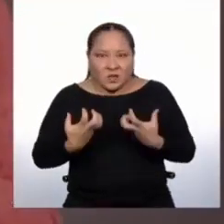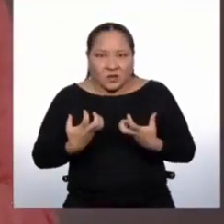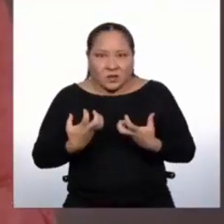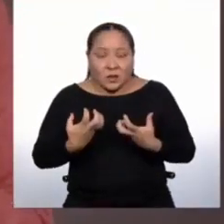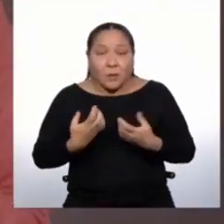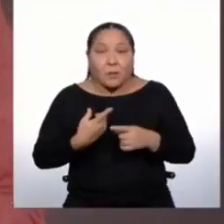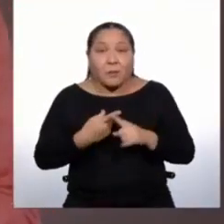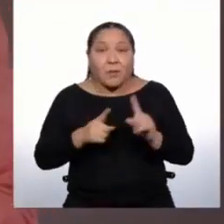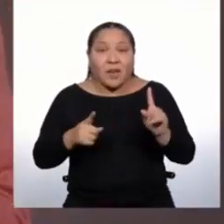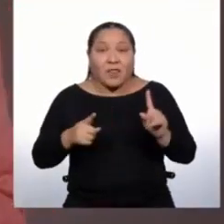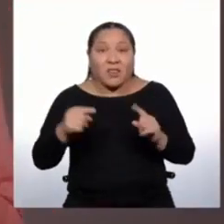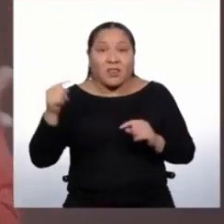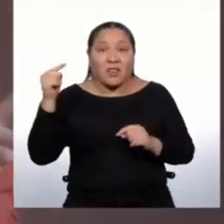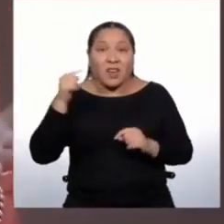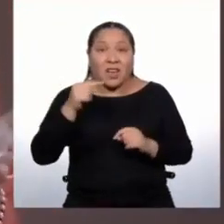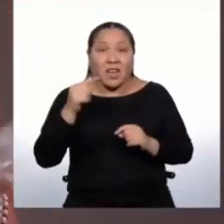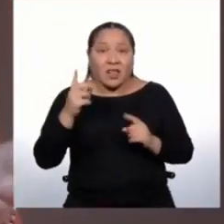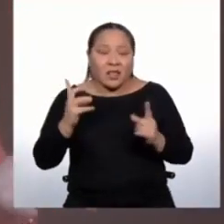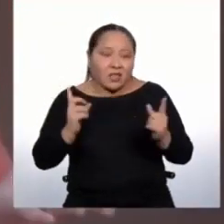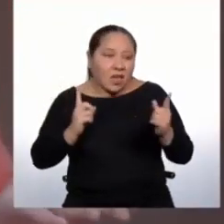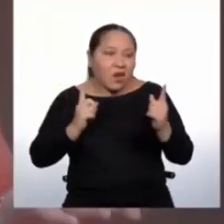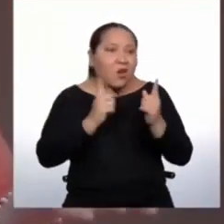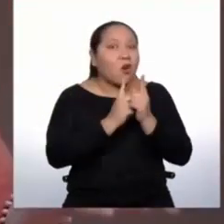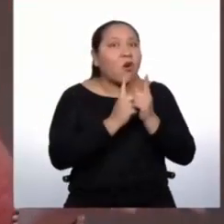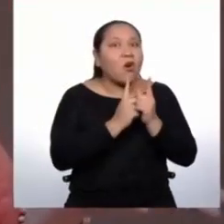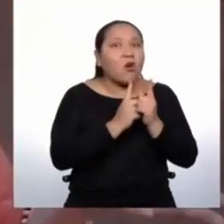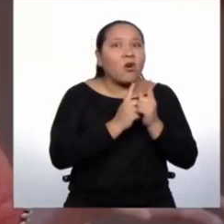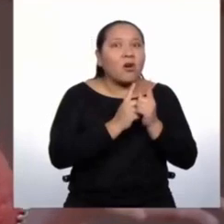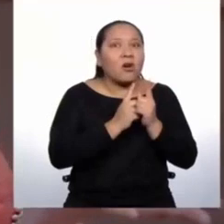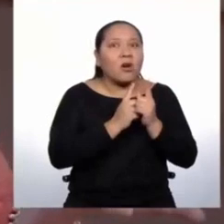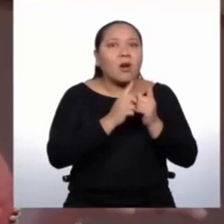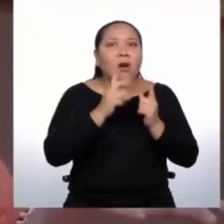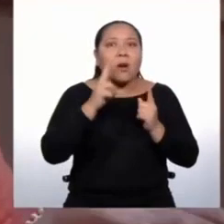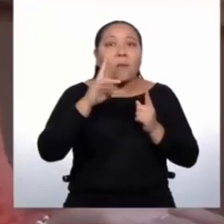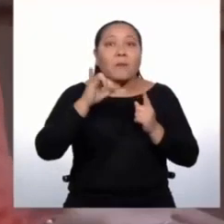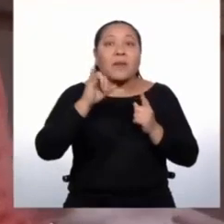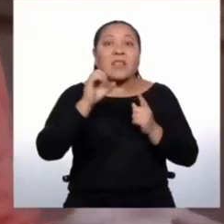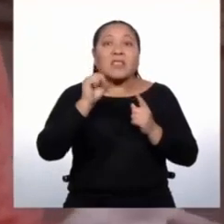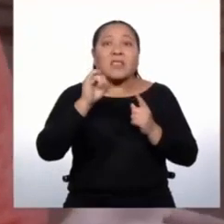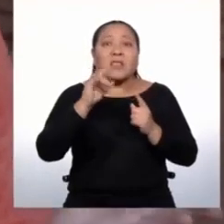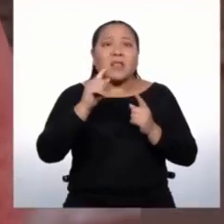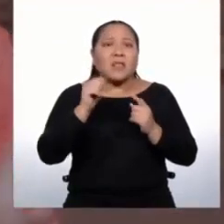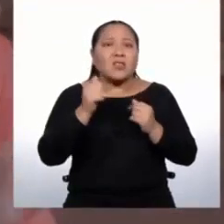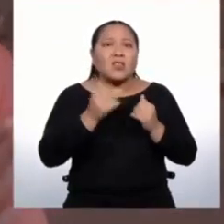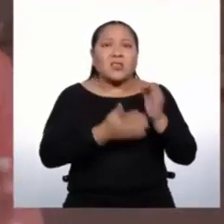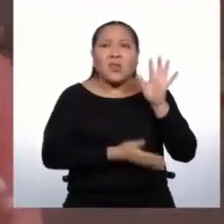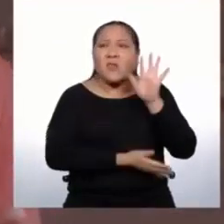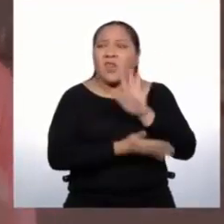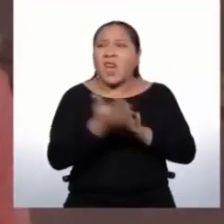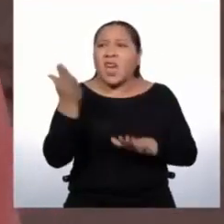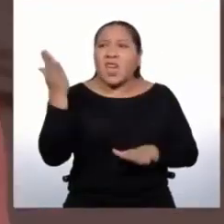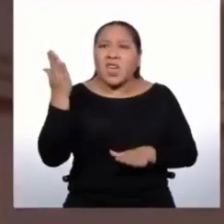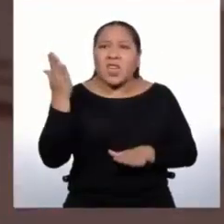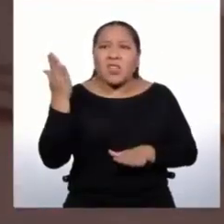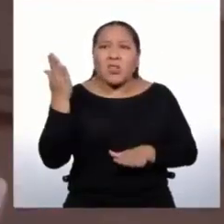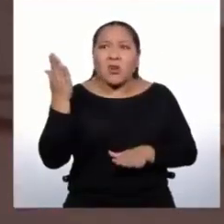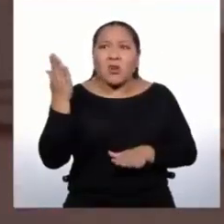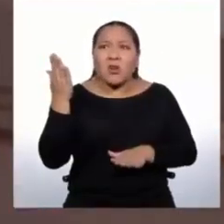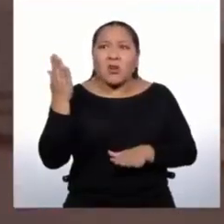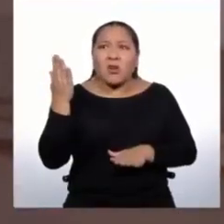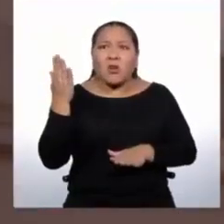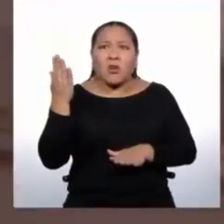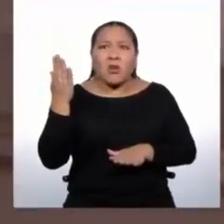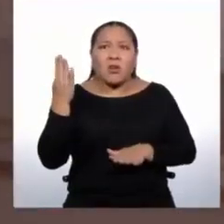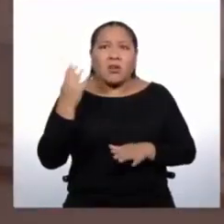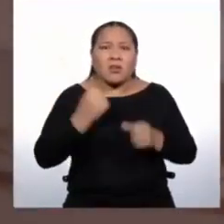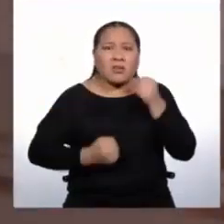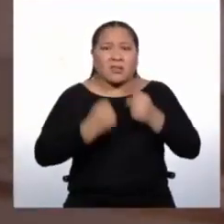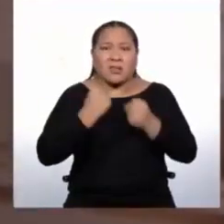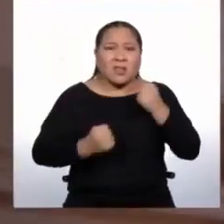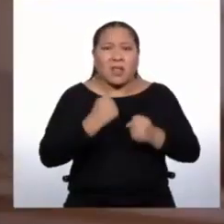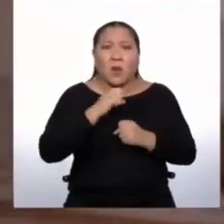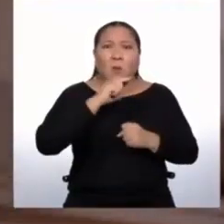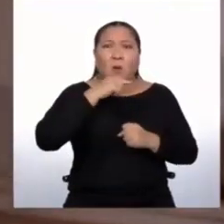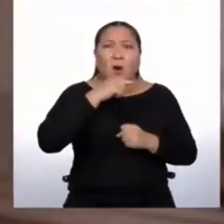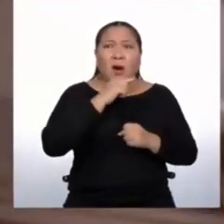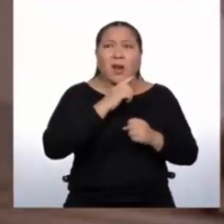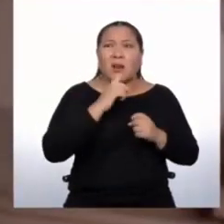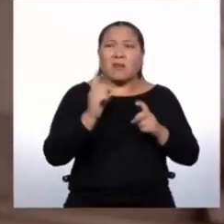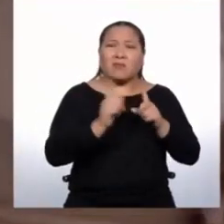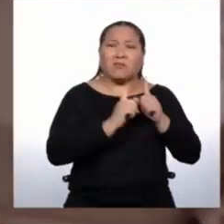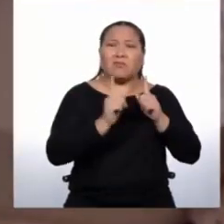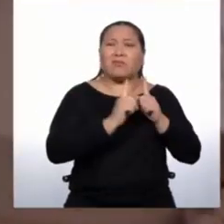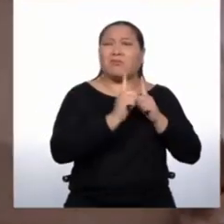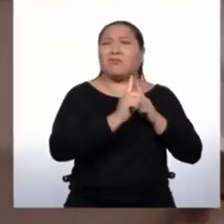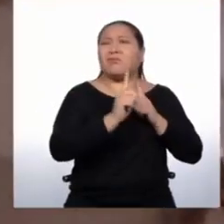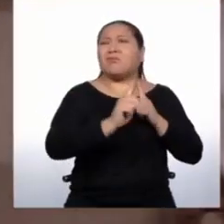dio don Dimas de la Tijereta con la sorpresa de que Visitación lo había abandonado, corriendo a encerrarse en un beaterío, siguiendo la